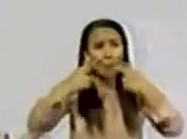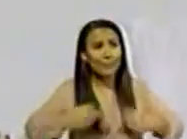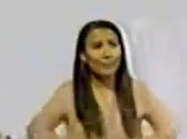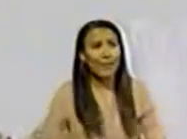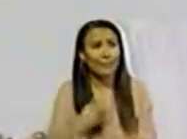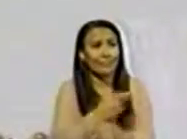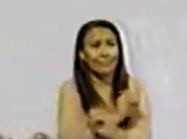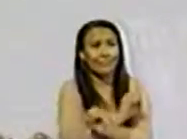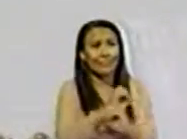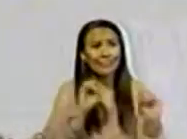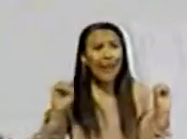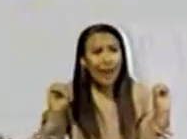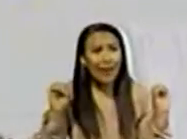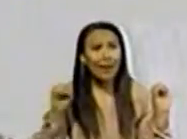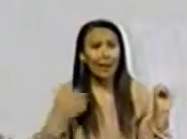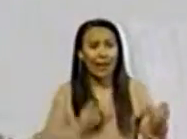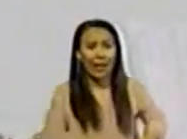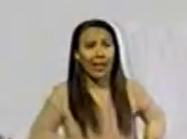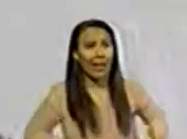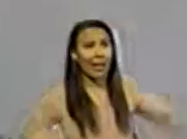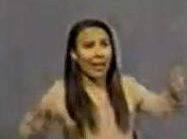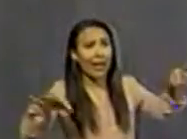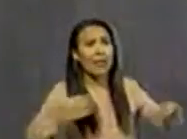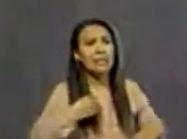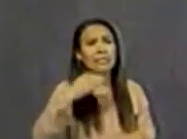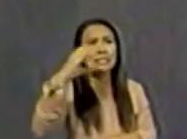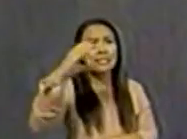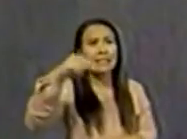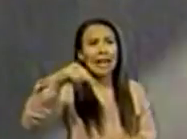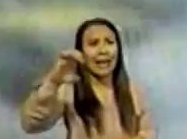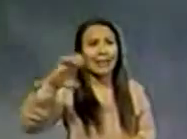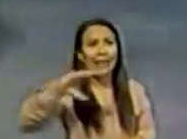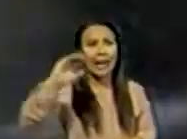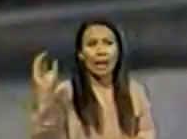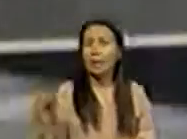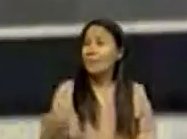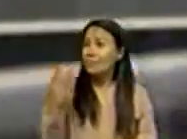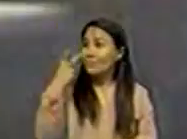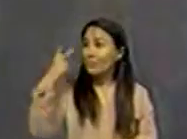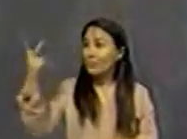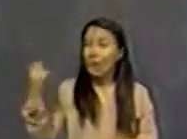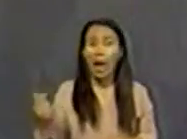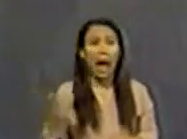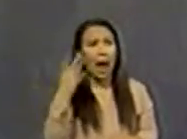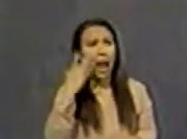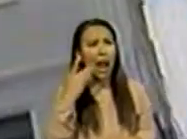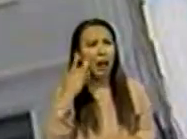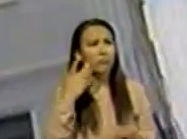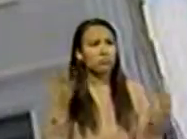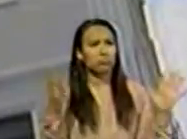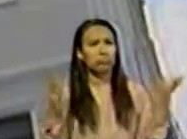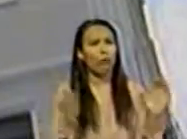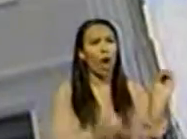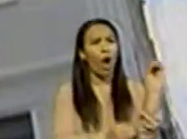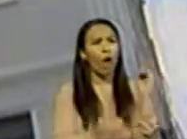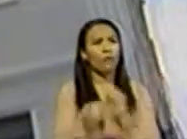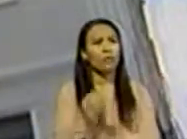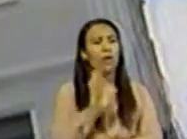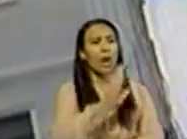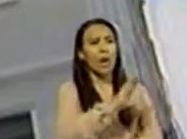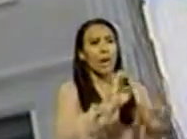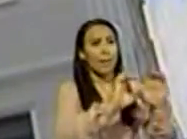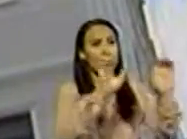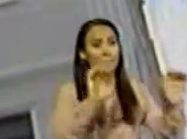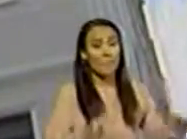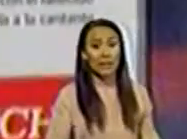que investigar desde el CNE. Este lunes, nada extraordinario en las oficinas de las empresas presuntamente